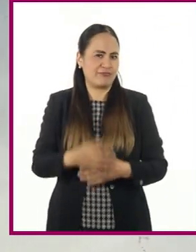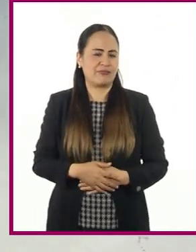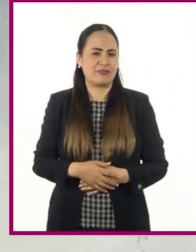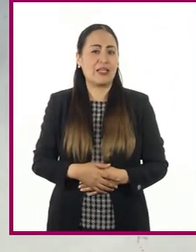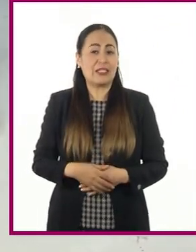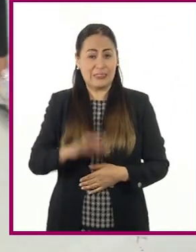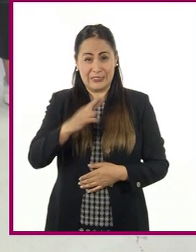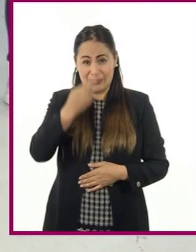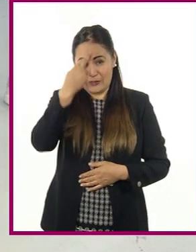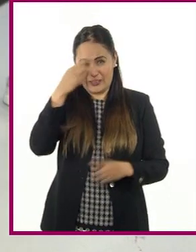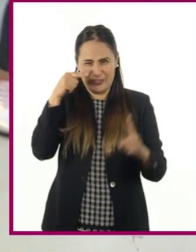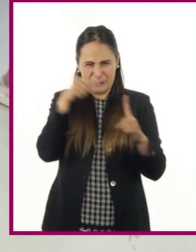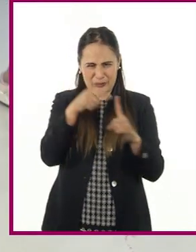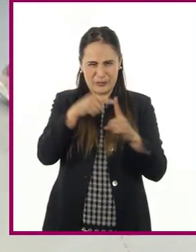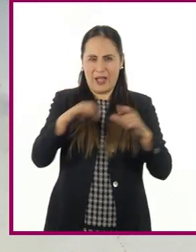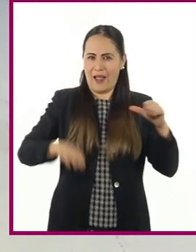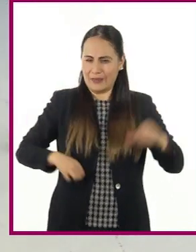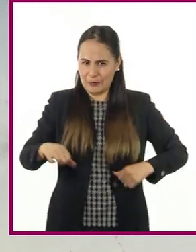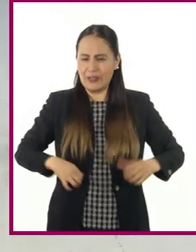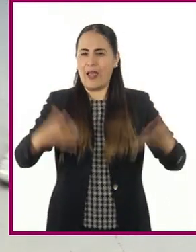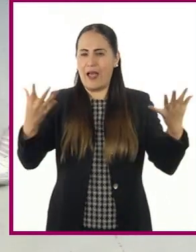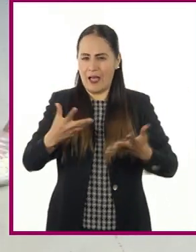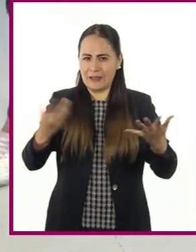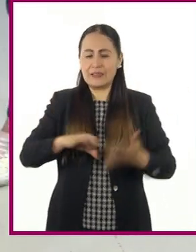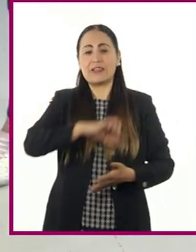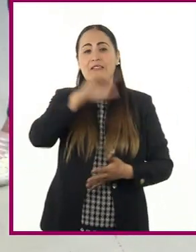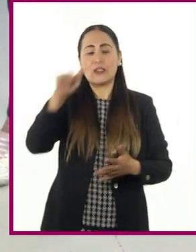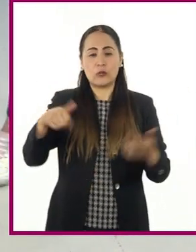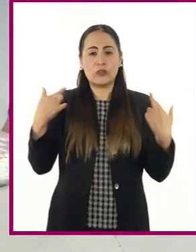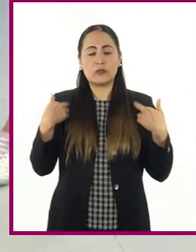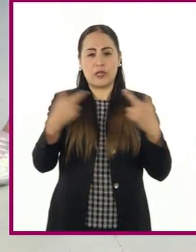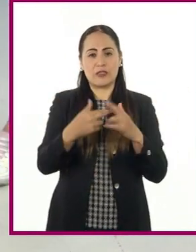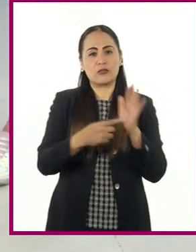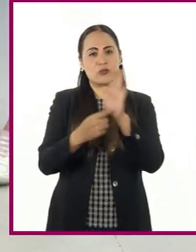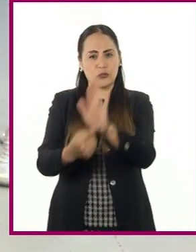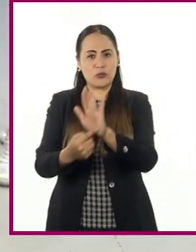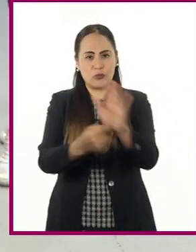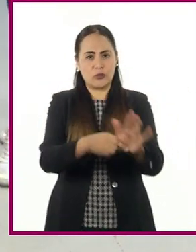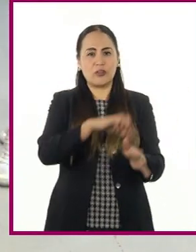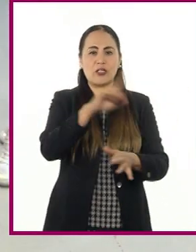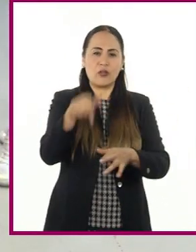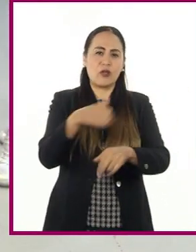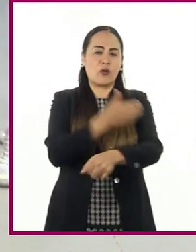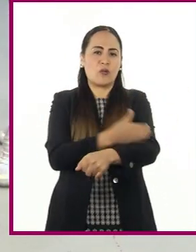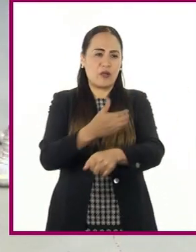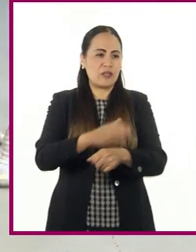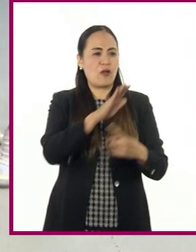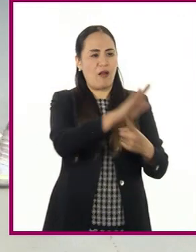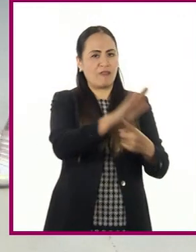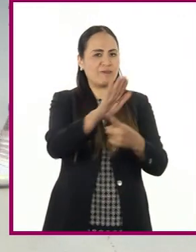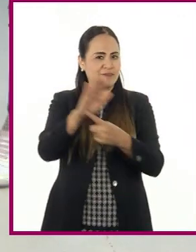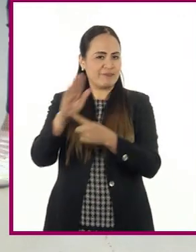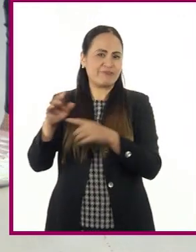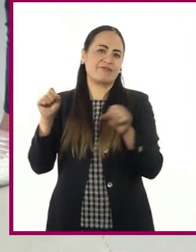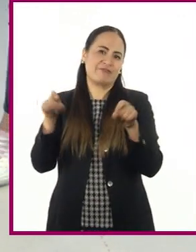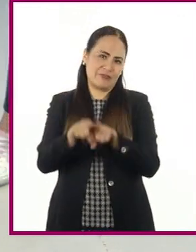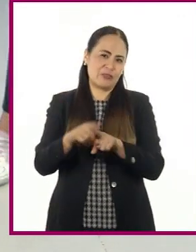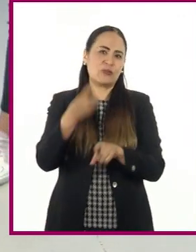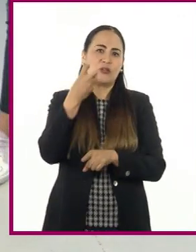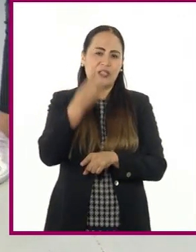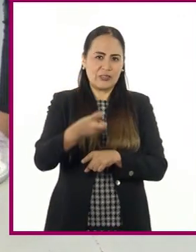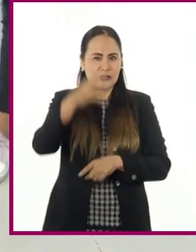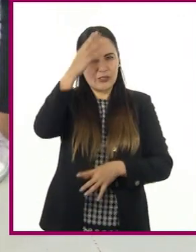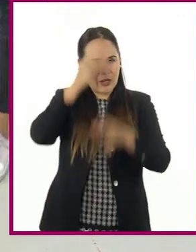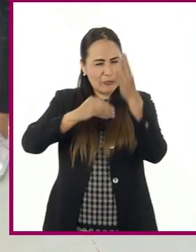el reto. Compártanlo con sus docentes y comenten con sus compañeras y compañeros sus hallazgos, ya que les permitirá